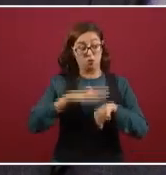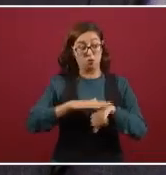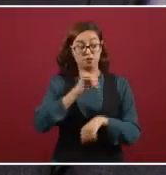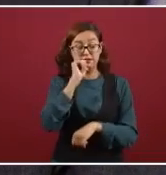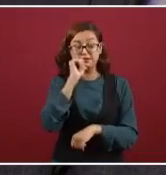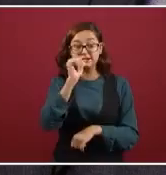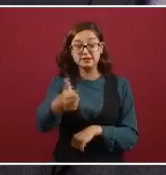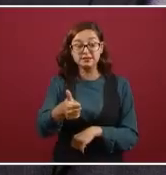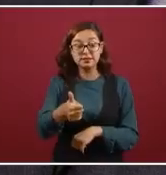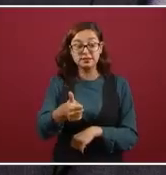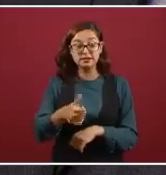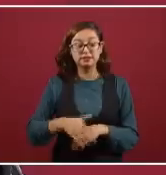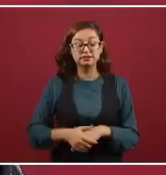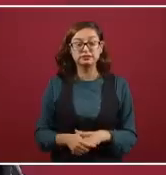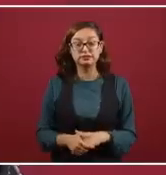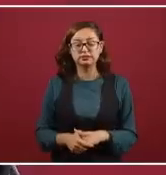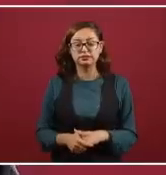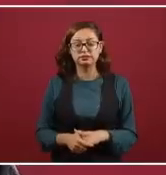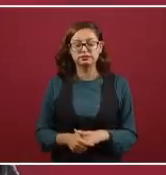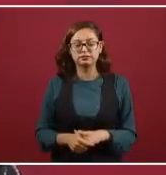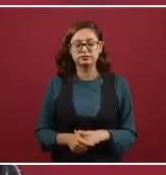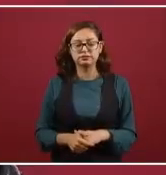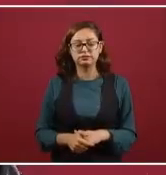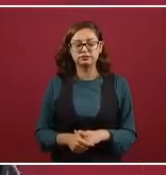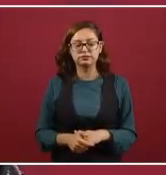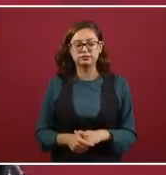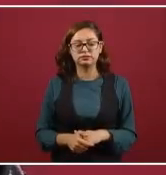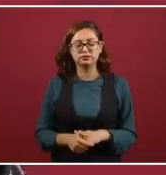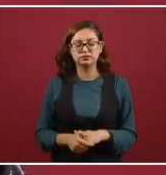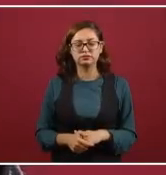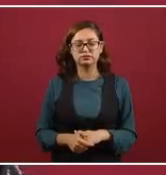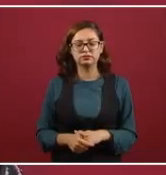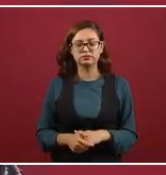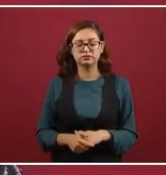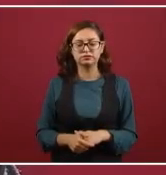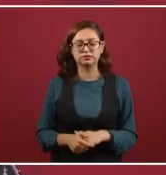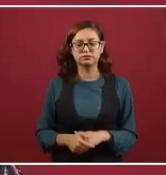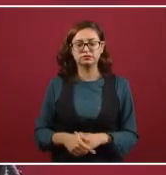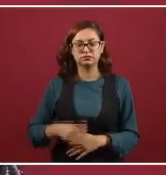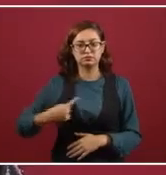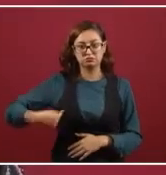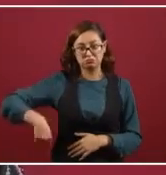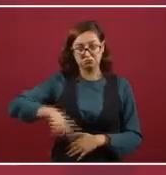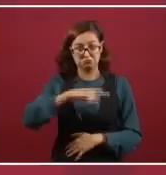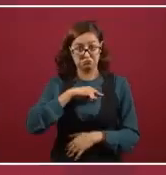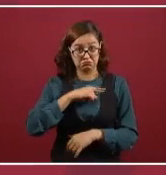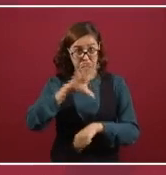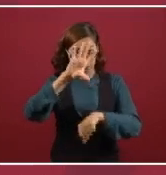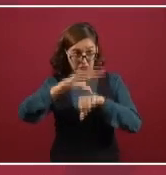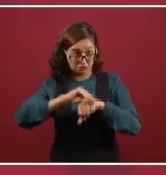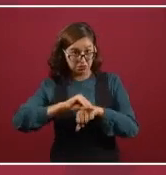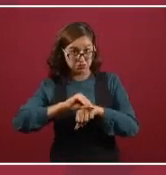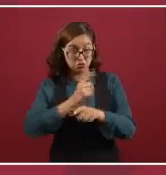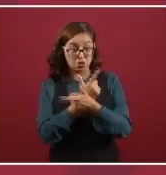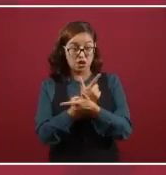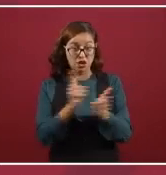Nosotros no hemos permitido la entrada de armas,